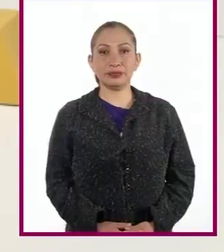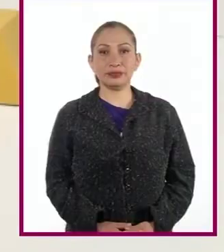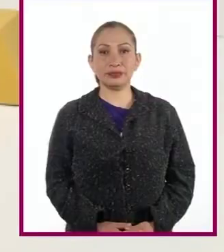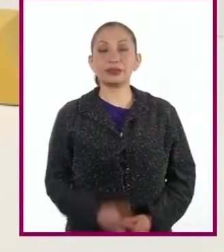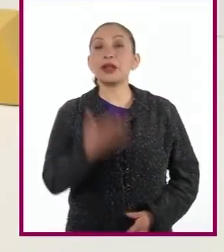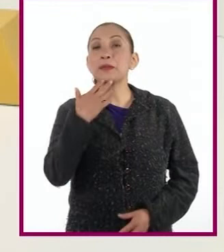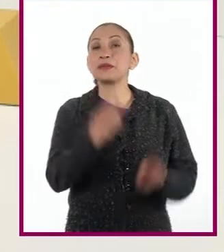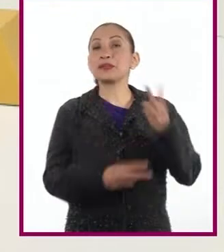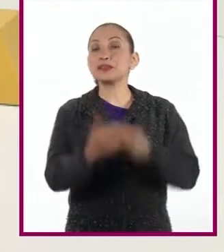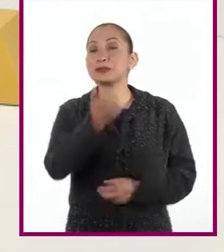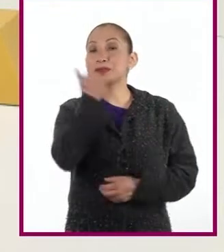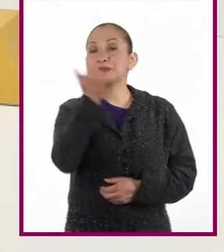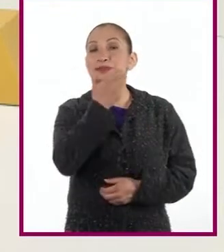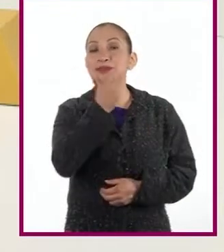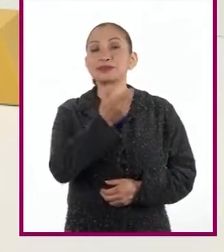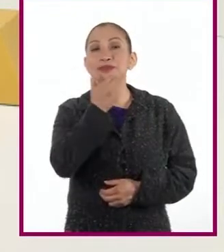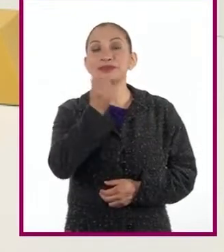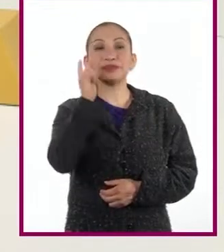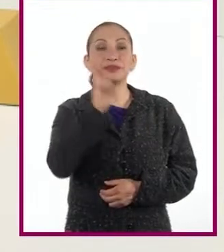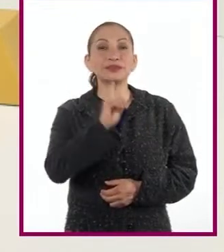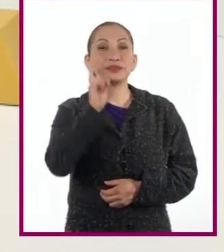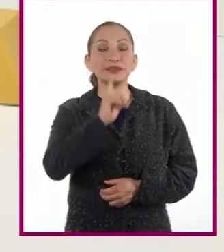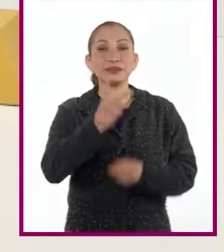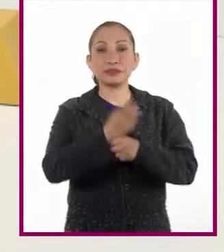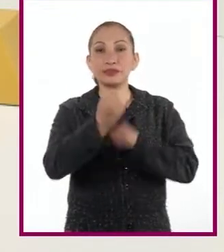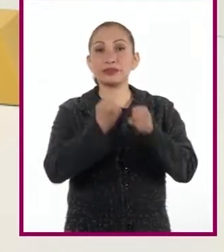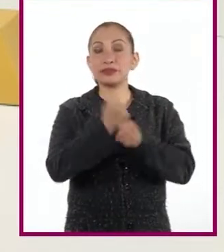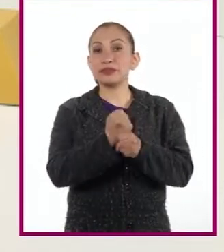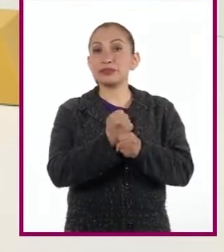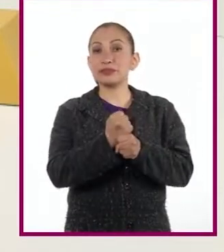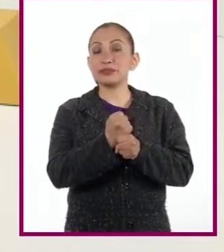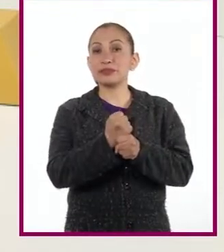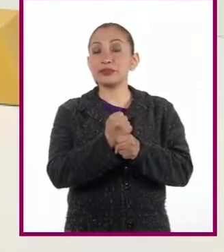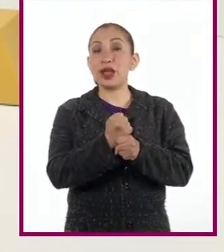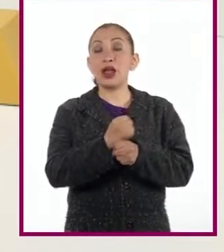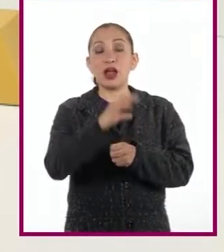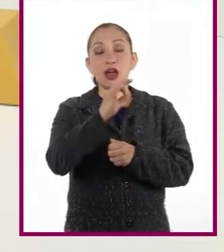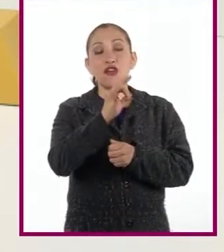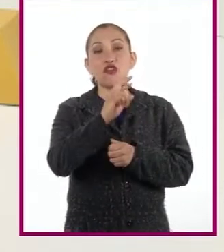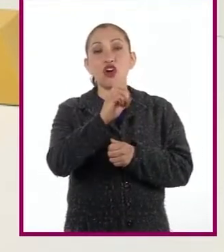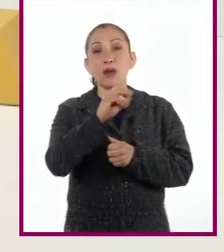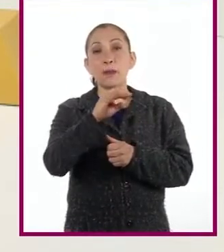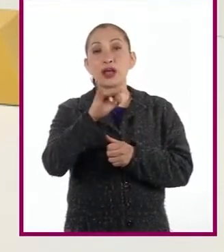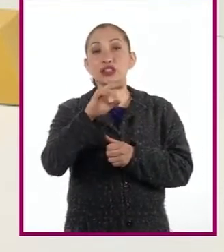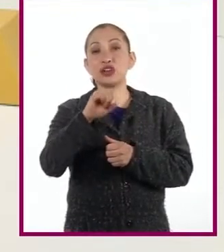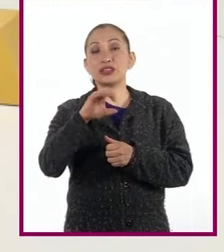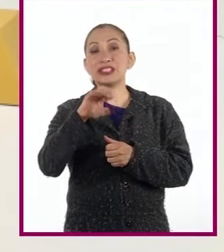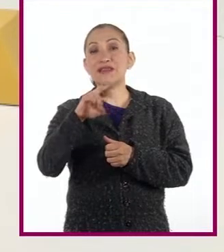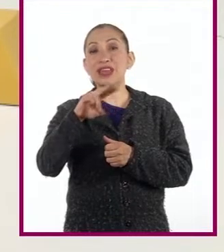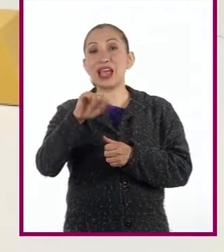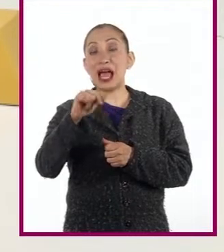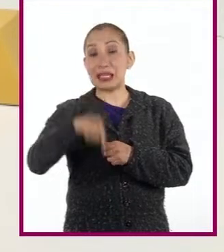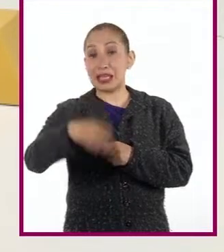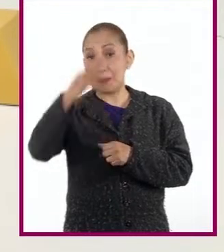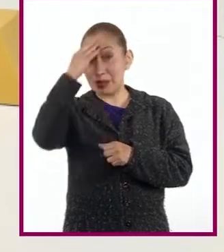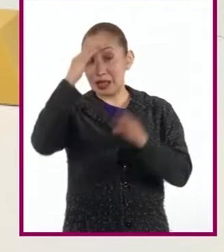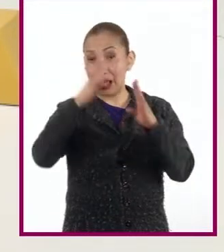Bienvenidos alumnas y alumnos de segundo grado de la asignatura Formación Cívica y Ética a Aprende en Casa